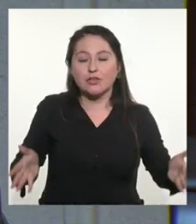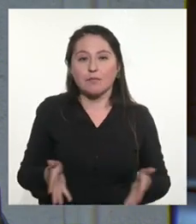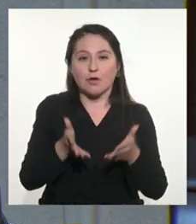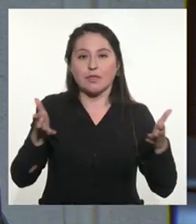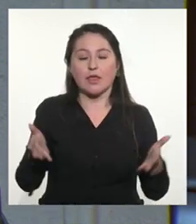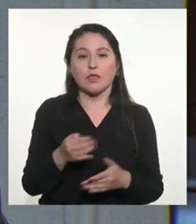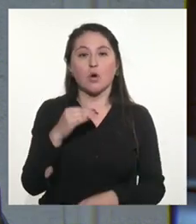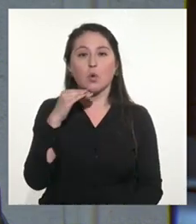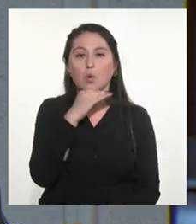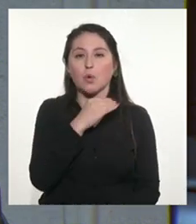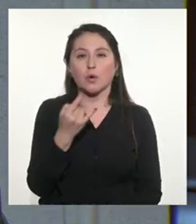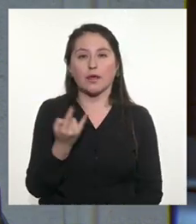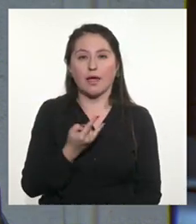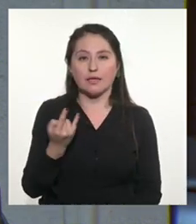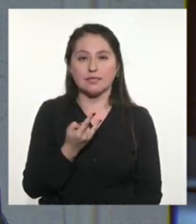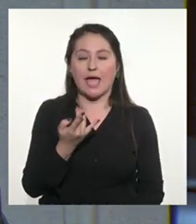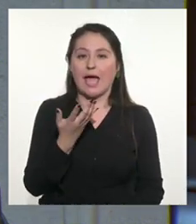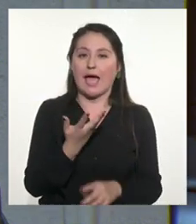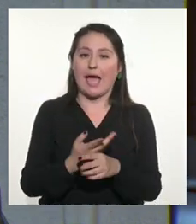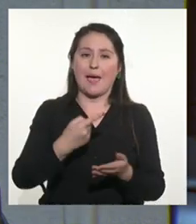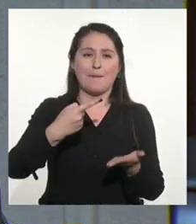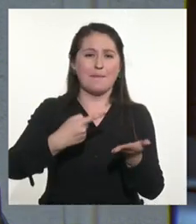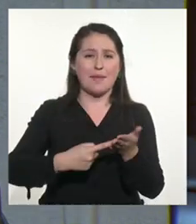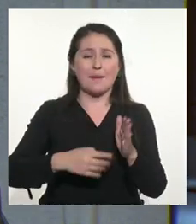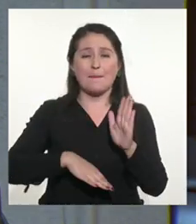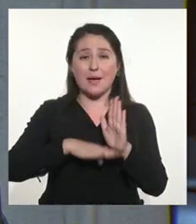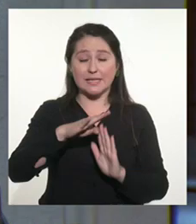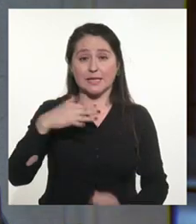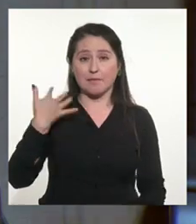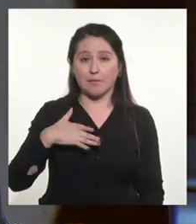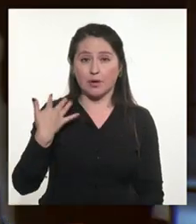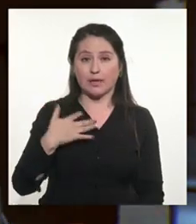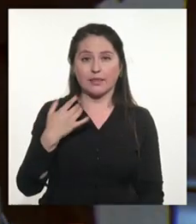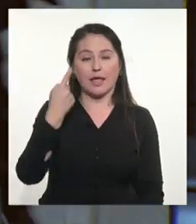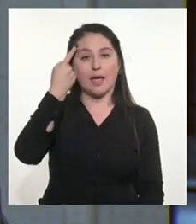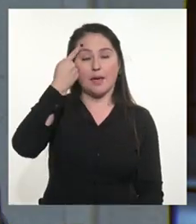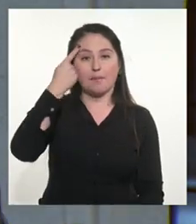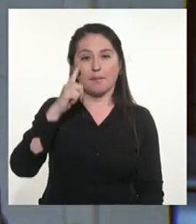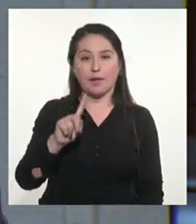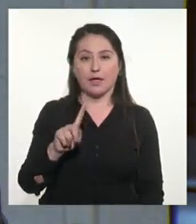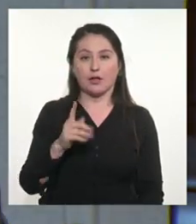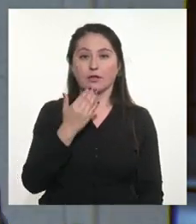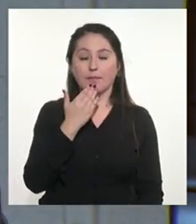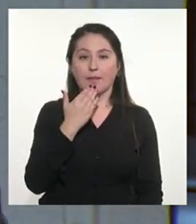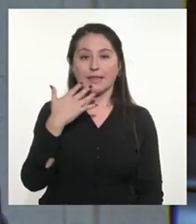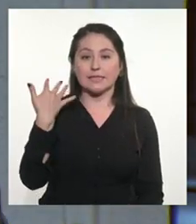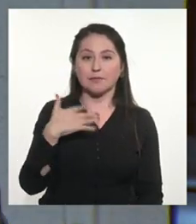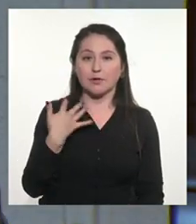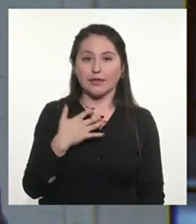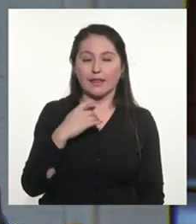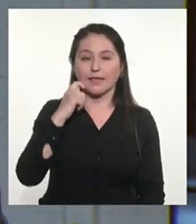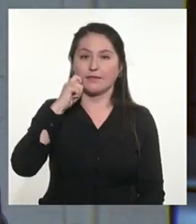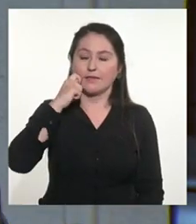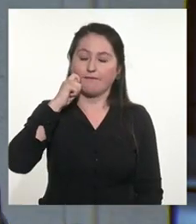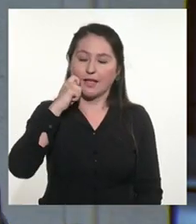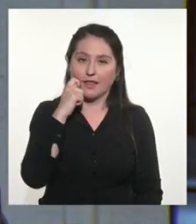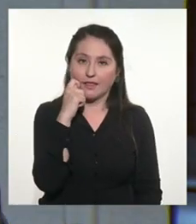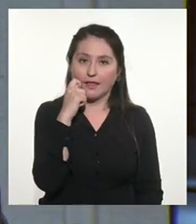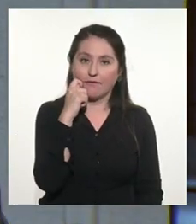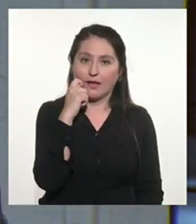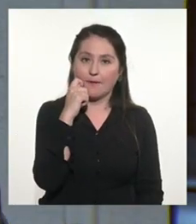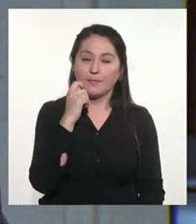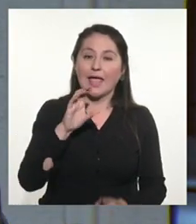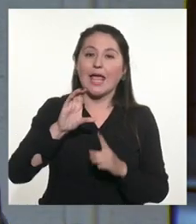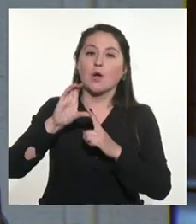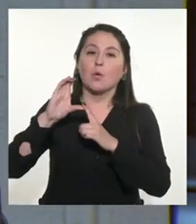proyecto obviamente en mil horas cosas tanto más importantes pero nos parece que es relevante que significativa que en la